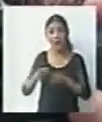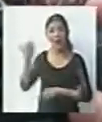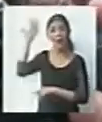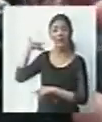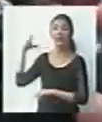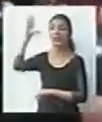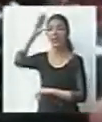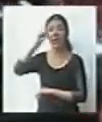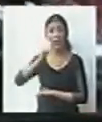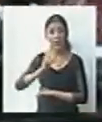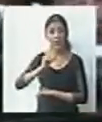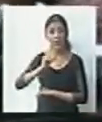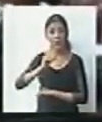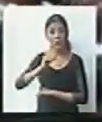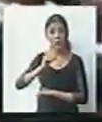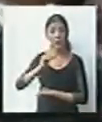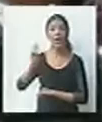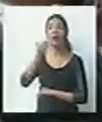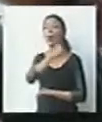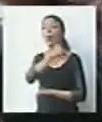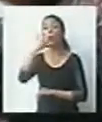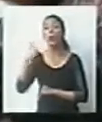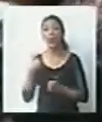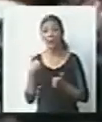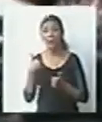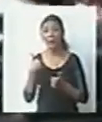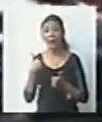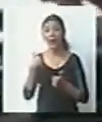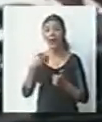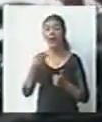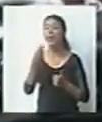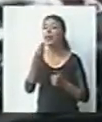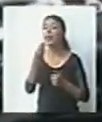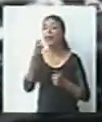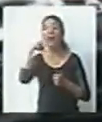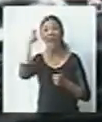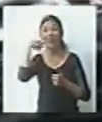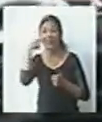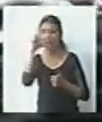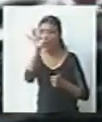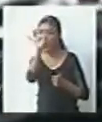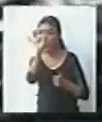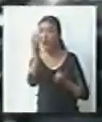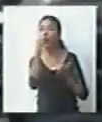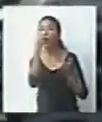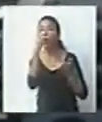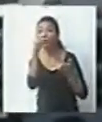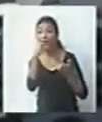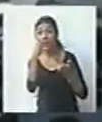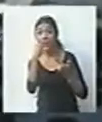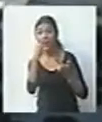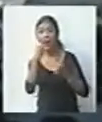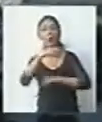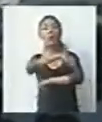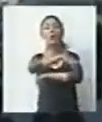alimento de perro con los chicos? Sí. Hay una mamá y ustedes se han puesto recién hoy a traer los canas, a reprimir y a hacer todo